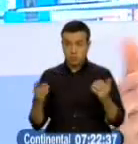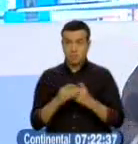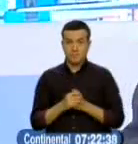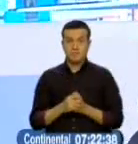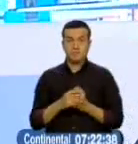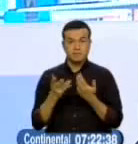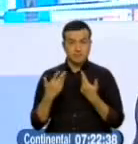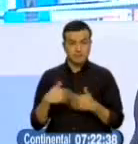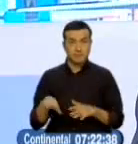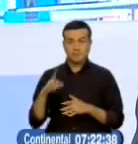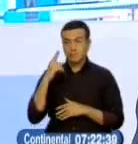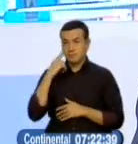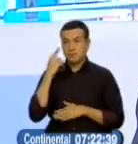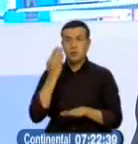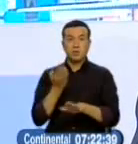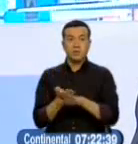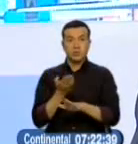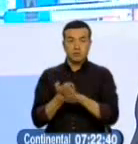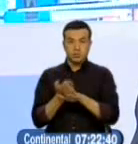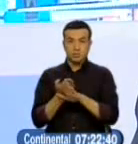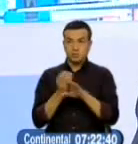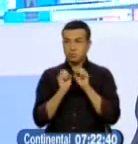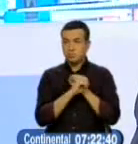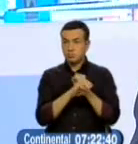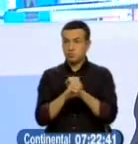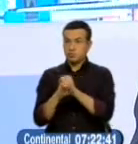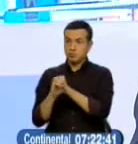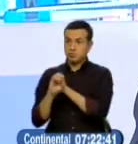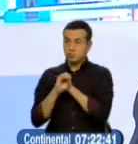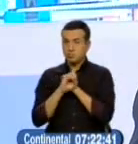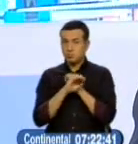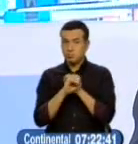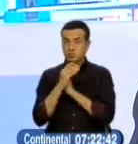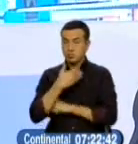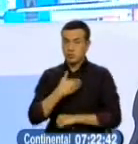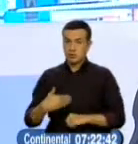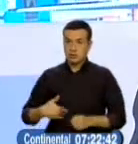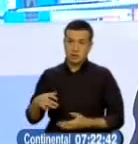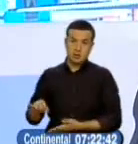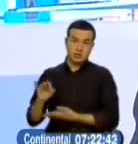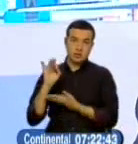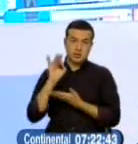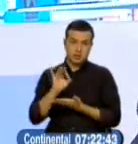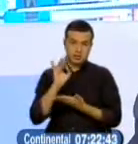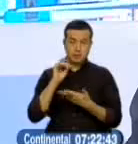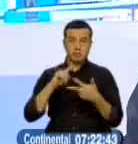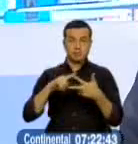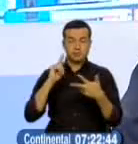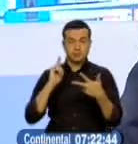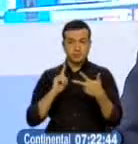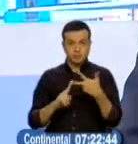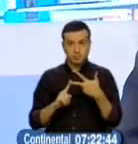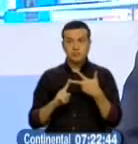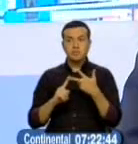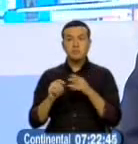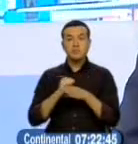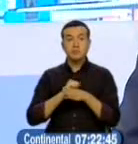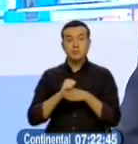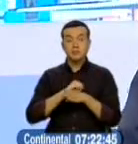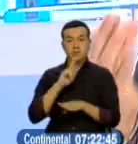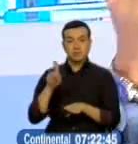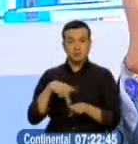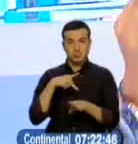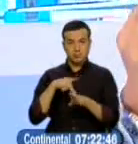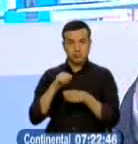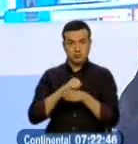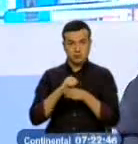fueron parte de la propuesta de campaña del presidente electo, y también las prácticas preprofesionales.